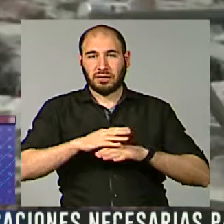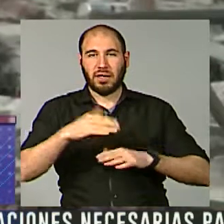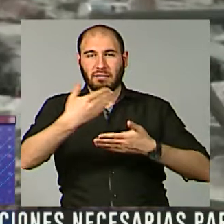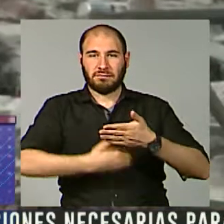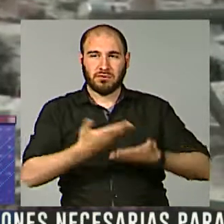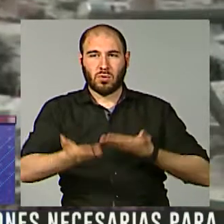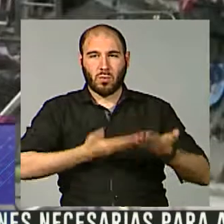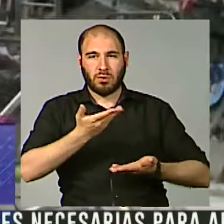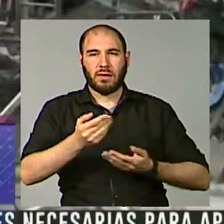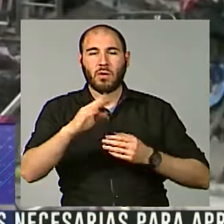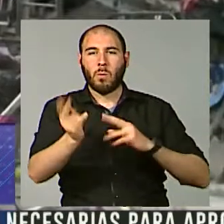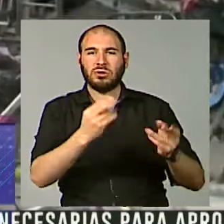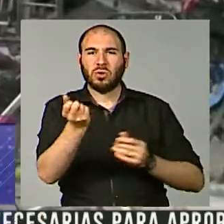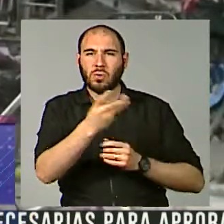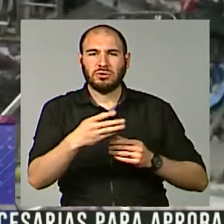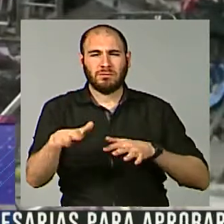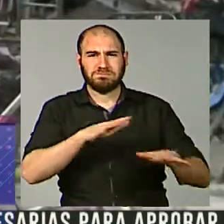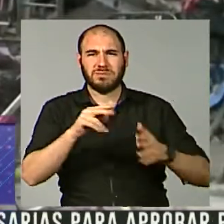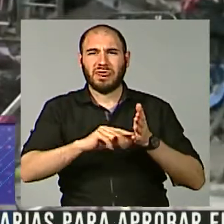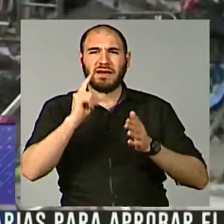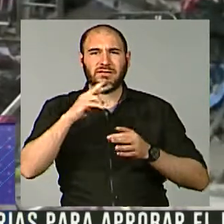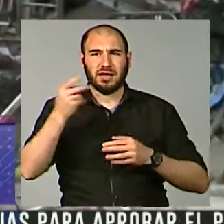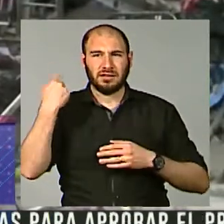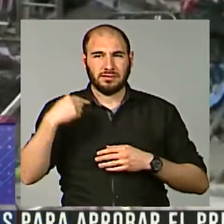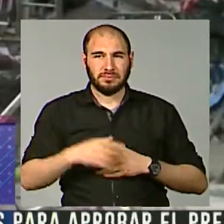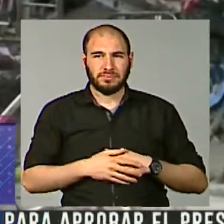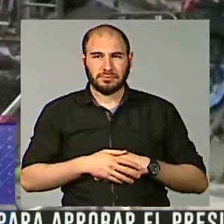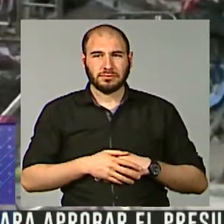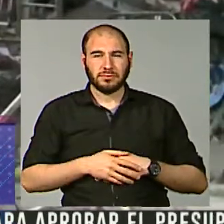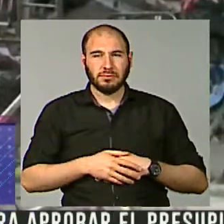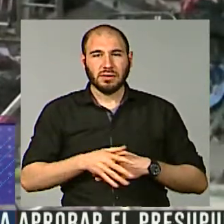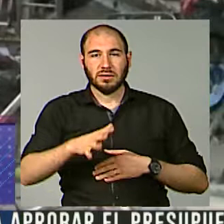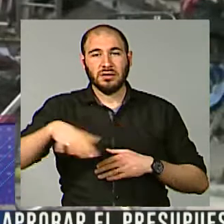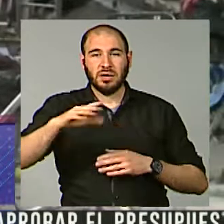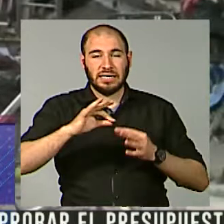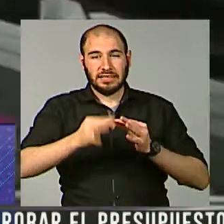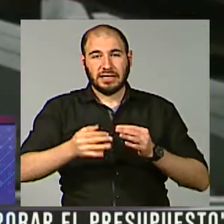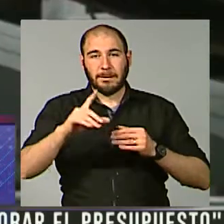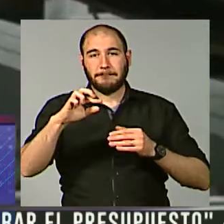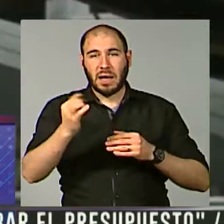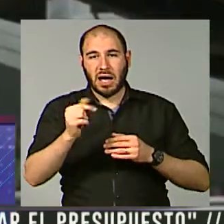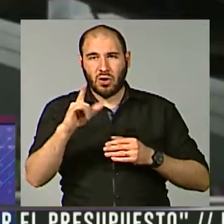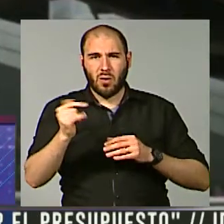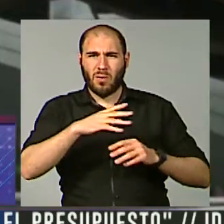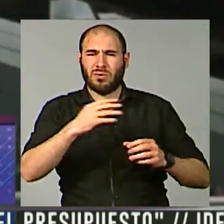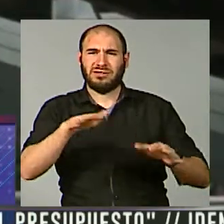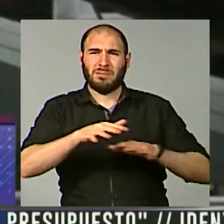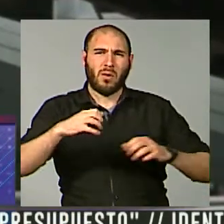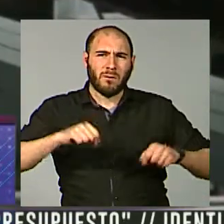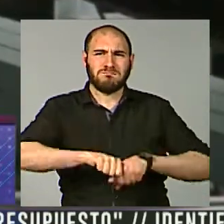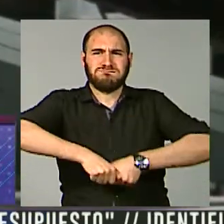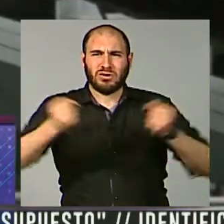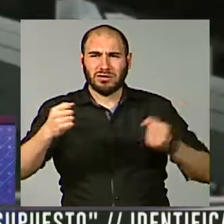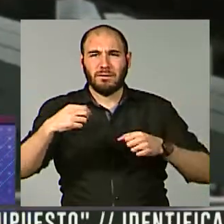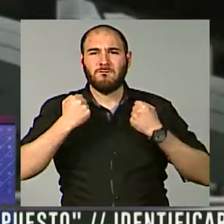nuevo balance de víctimas del desastre ocurrido el viernes pasado. En la ciudad costera de Palu, destrozada por el temblor de